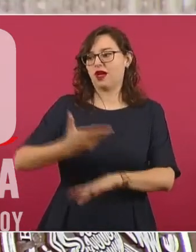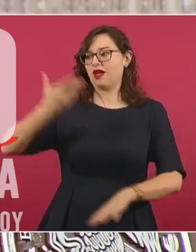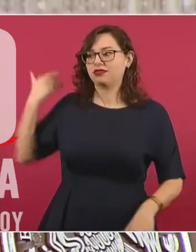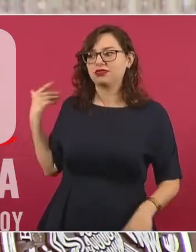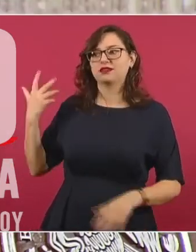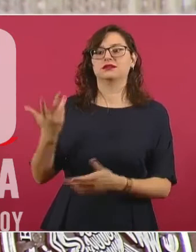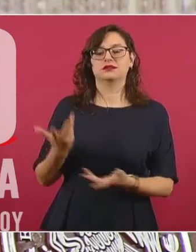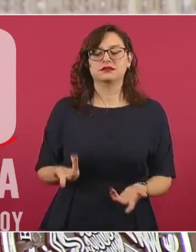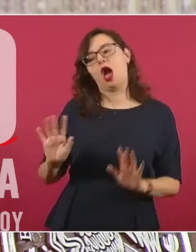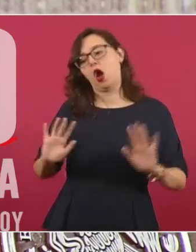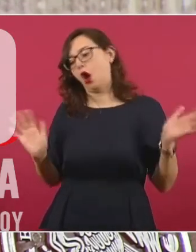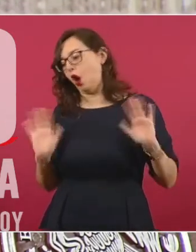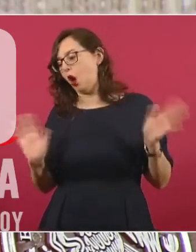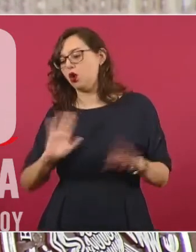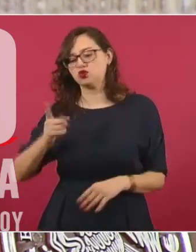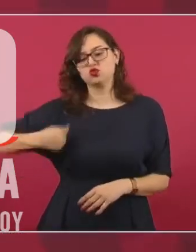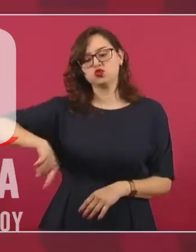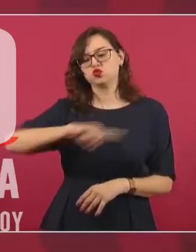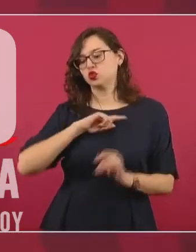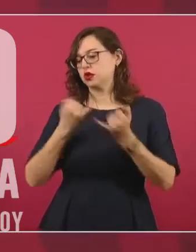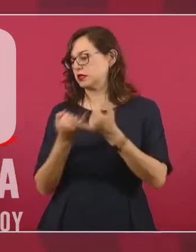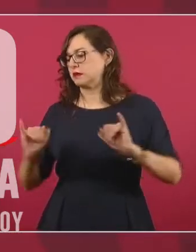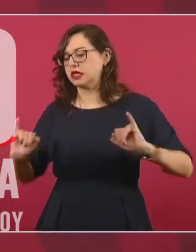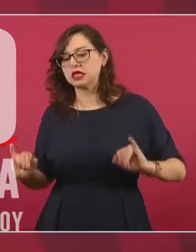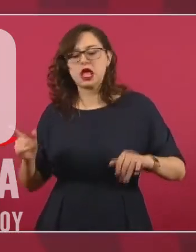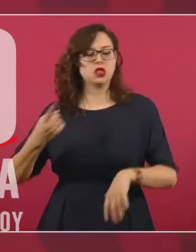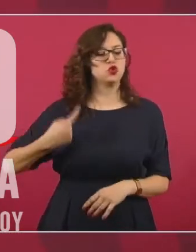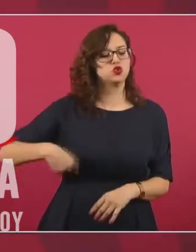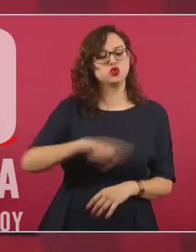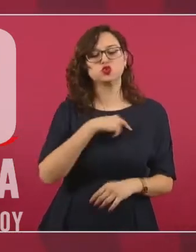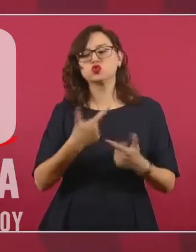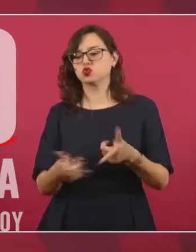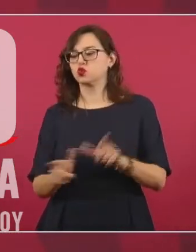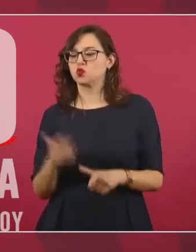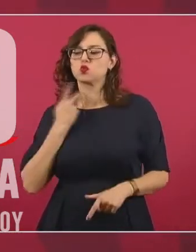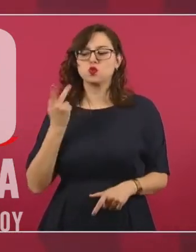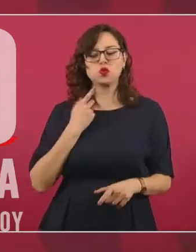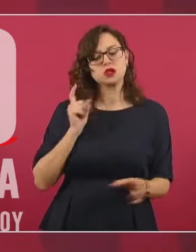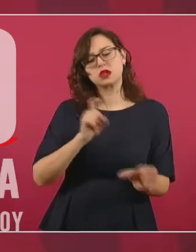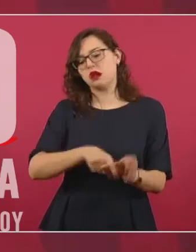de la sociedad civil, que no tenían partido. Claro que tienen partido,